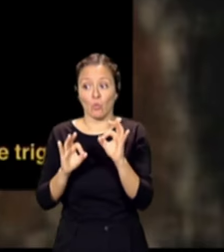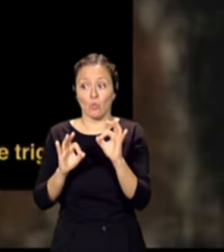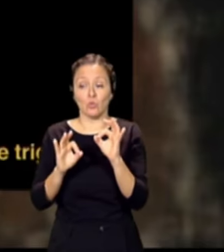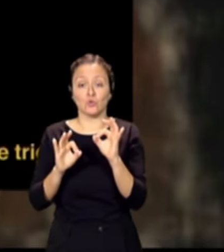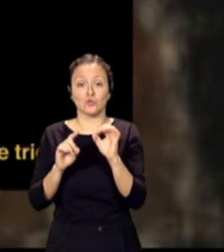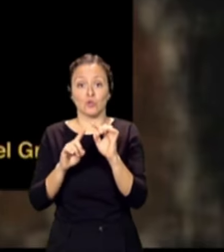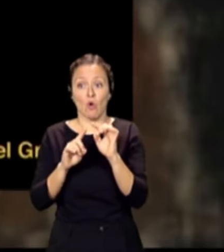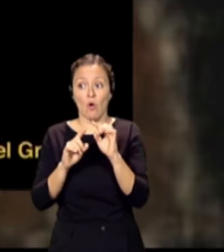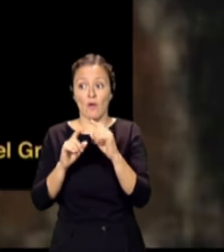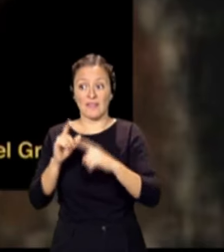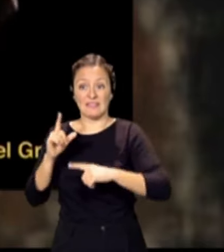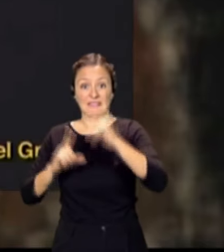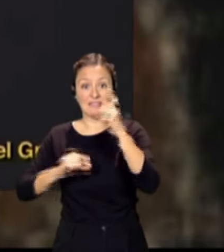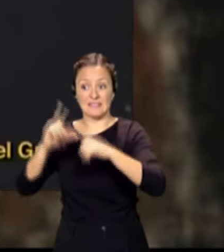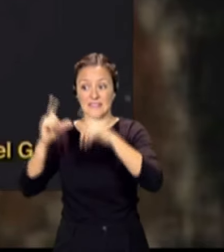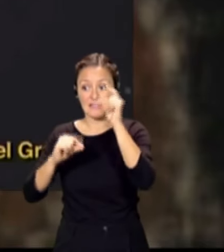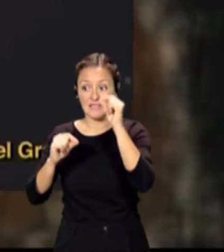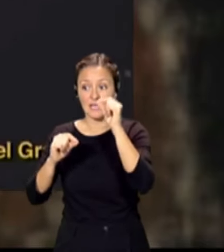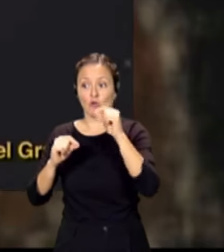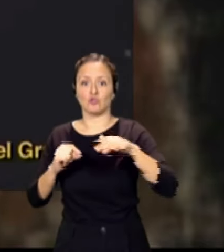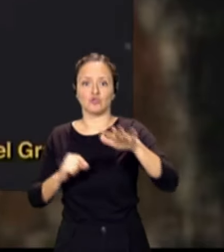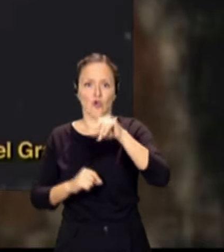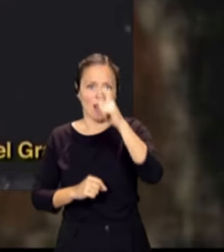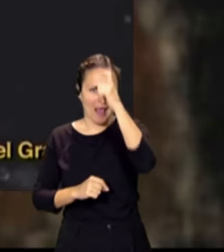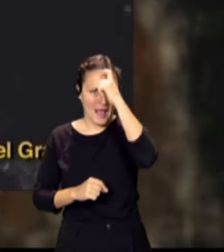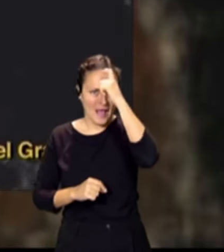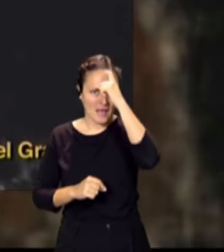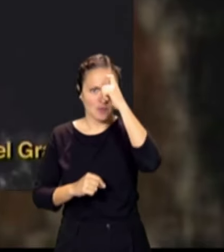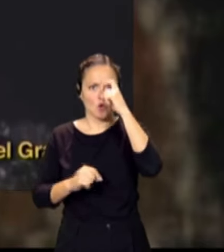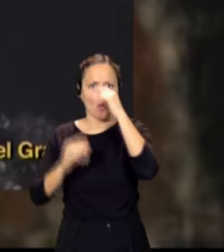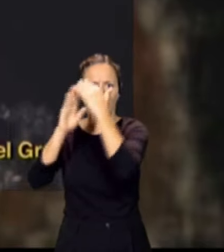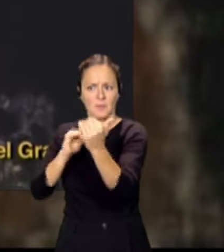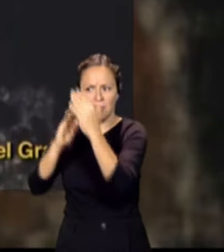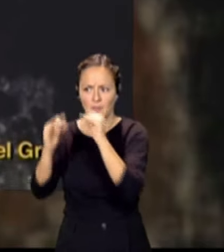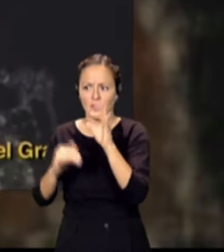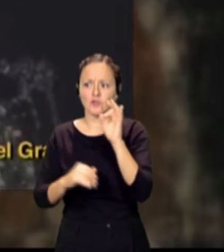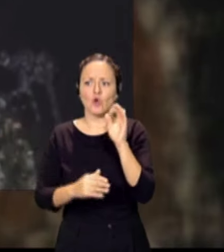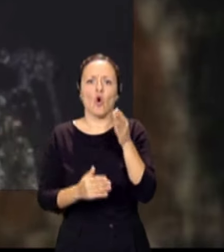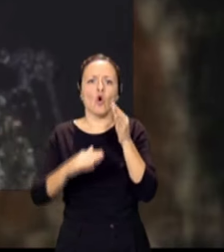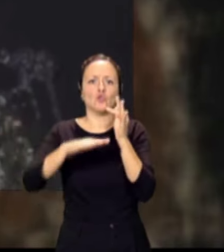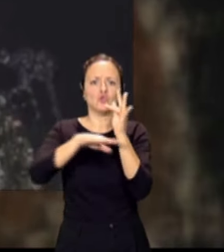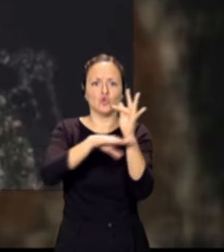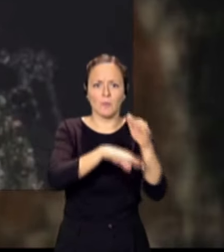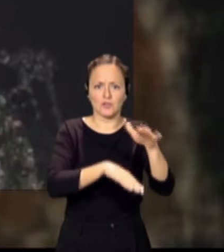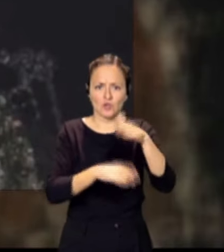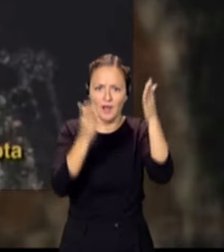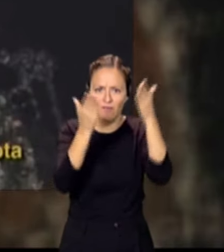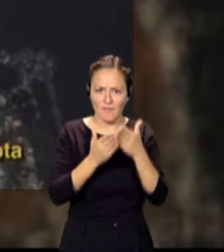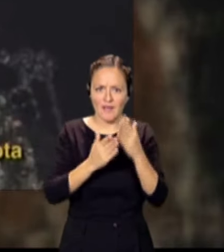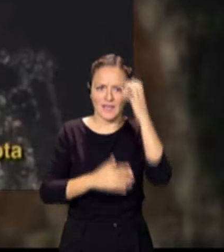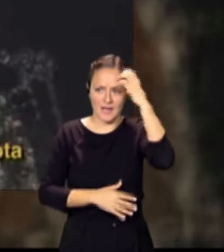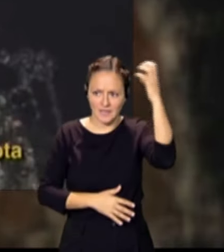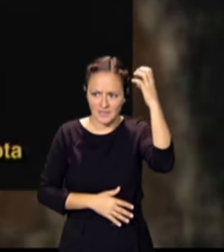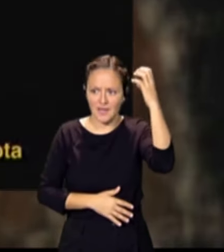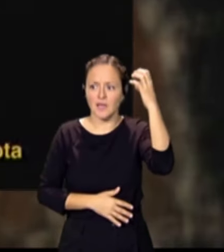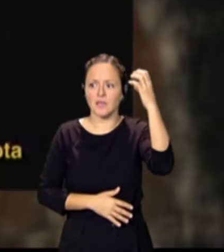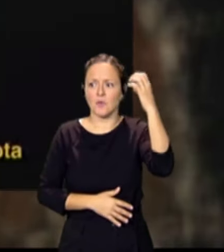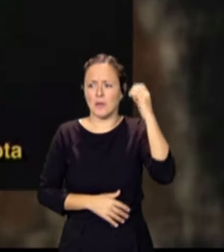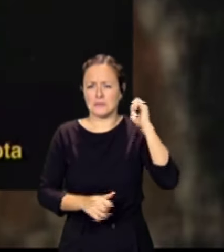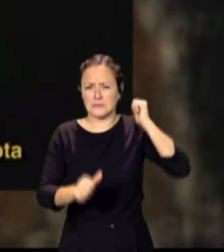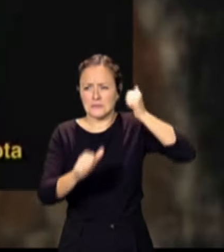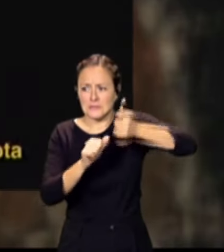trigo en las pirámides de la o en las tumbas del Valle del Gran Rey durante miles de años y que luego la planta Y esa